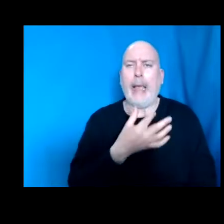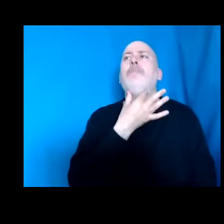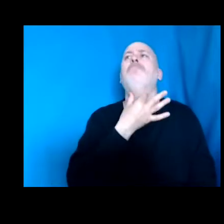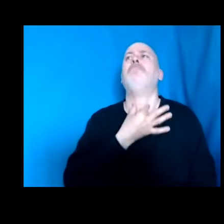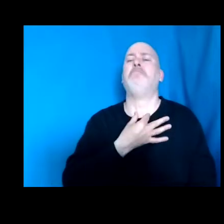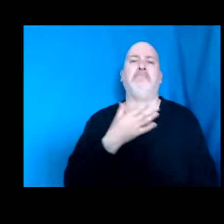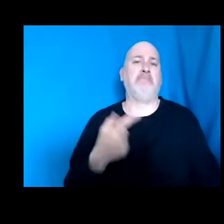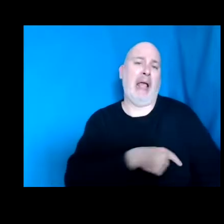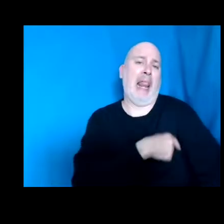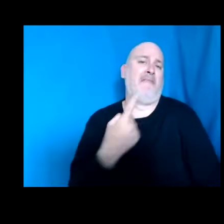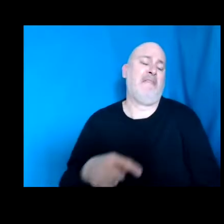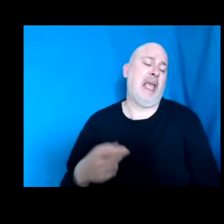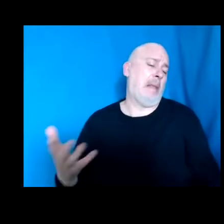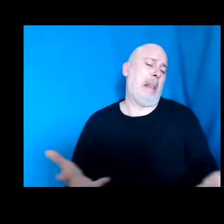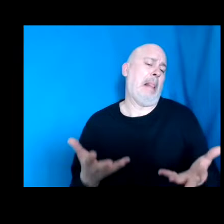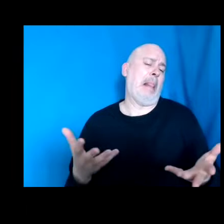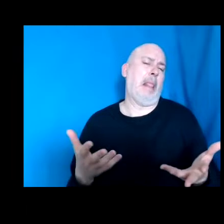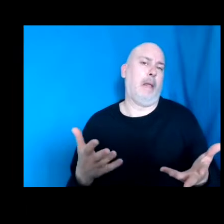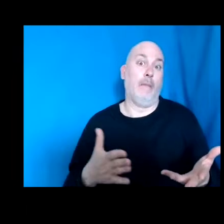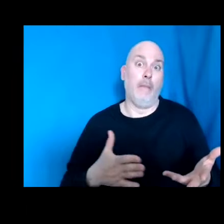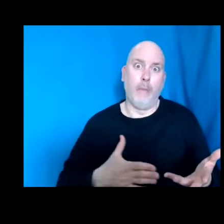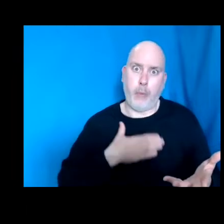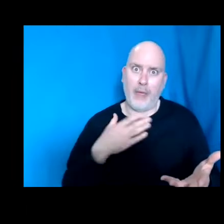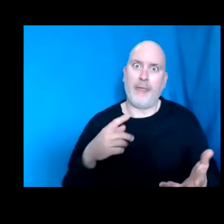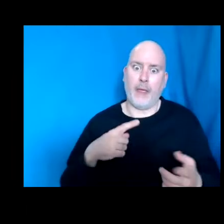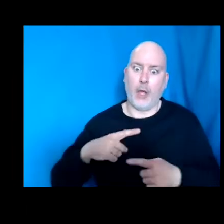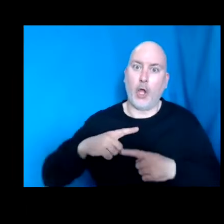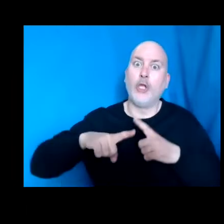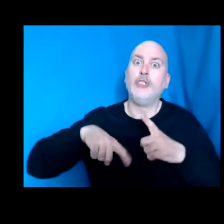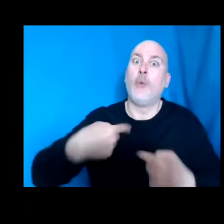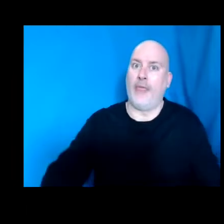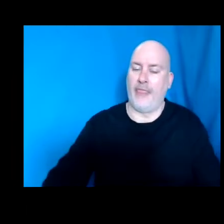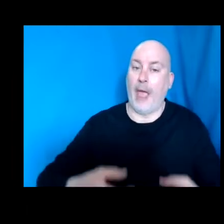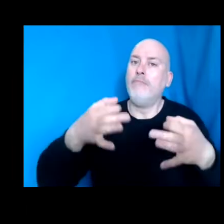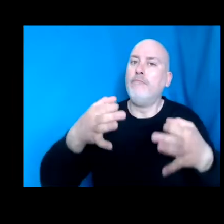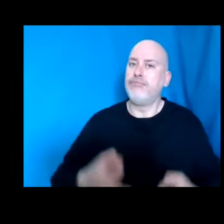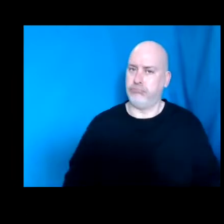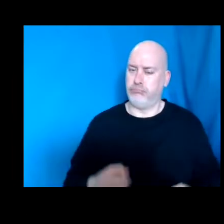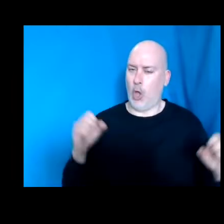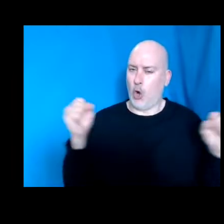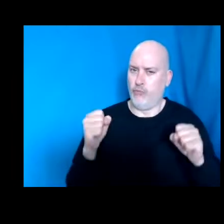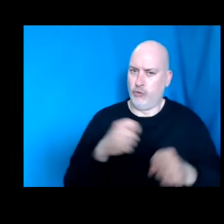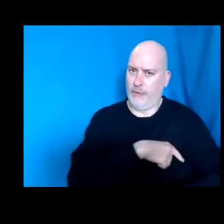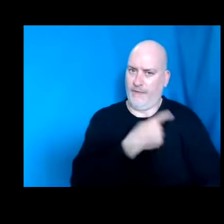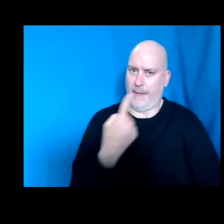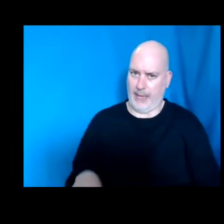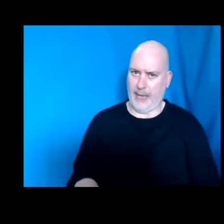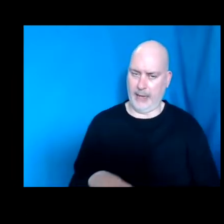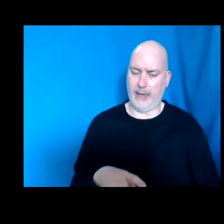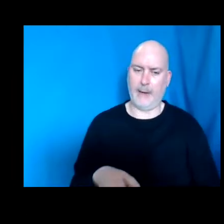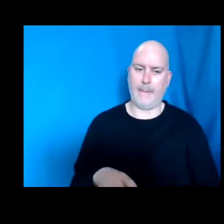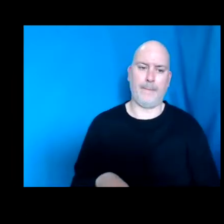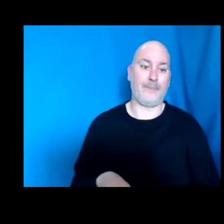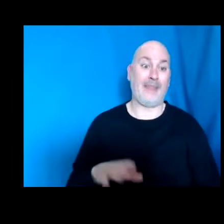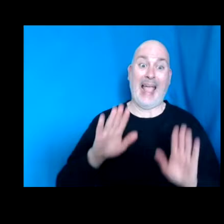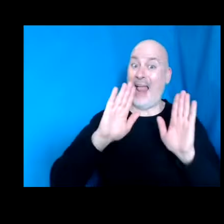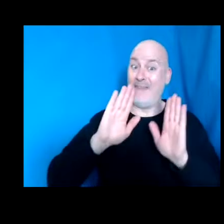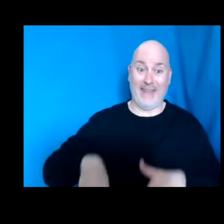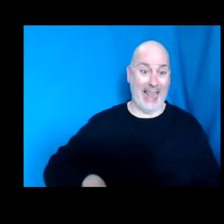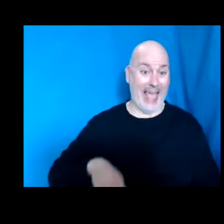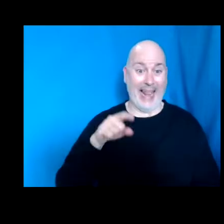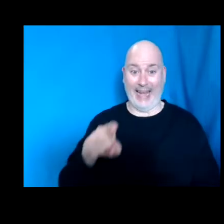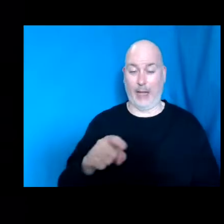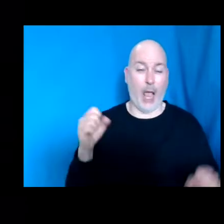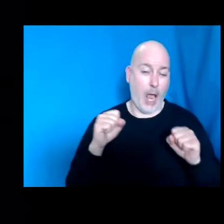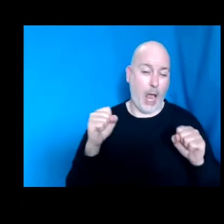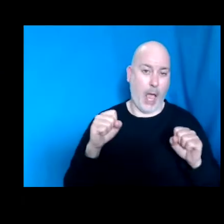fiebre, puede acabar en una convulsión febril. Al final de esta convulsión, el niño se va a